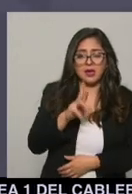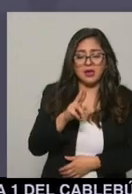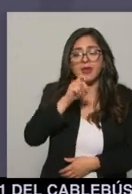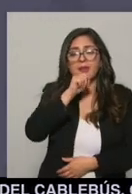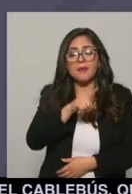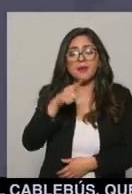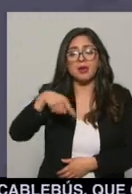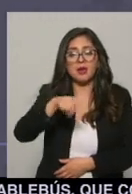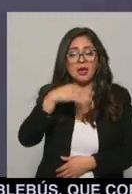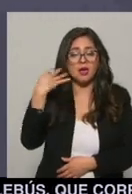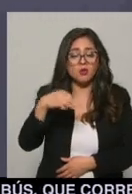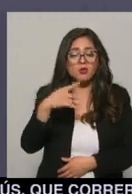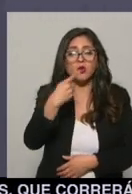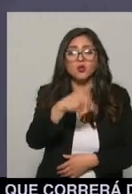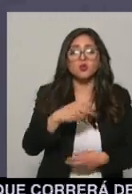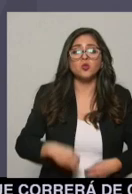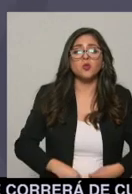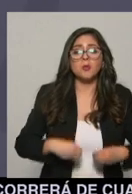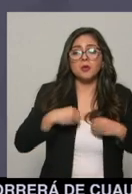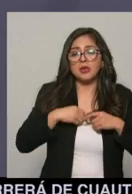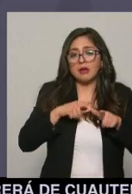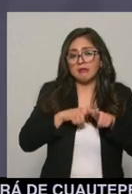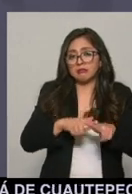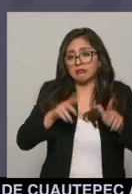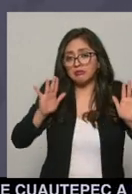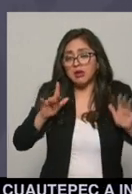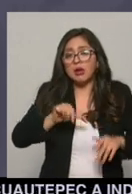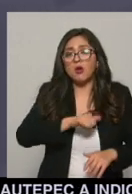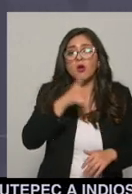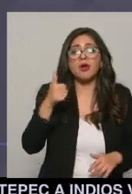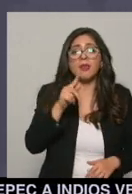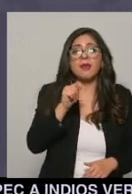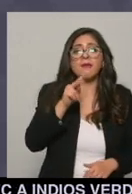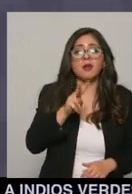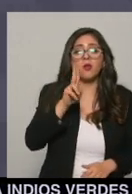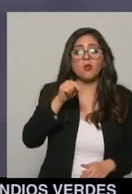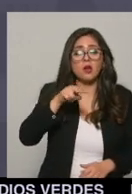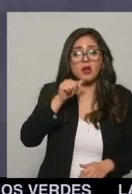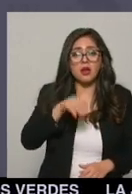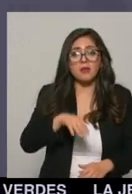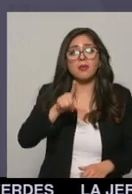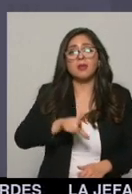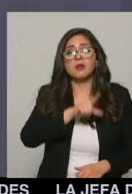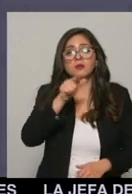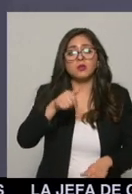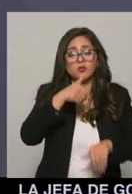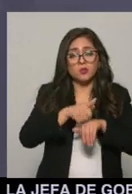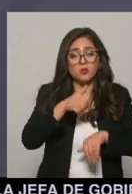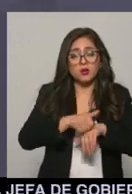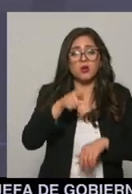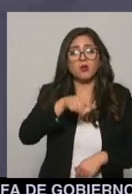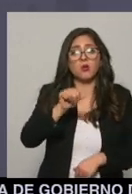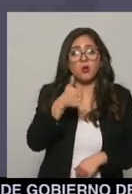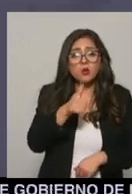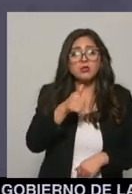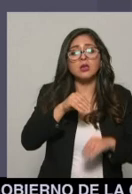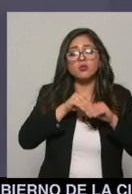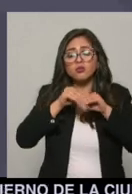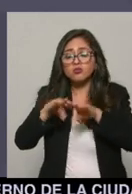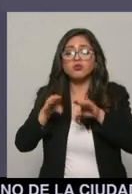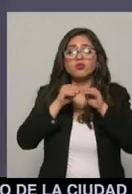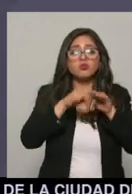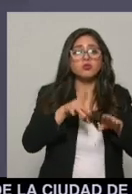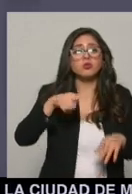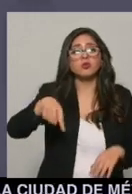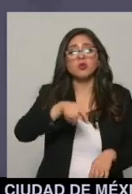vida al aire. Las que produjo TV UNAM, las que produjo Canal 11, piezas excelentes que inscribieron, por cierto,